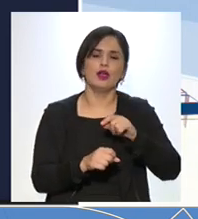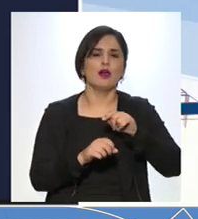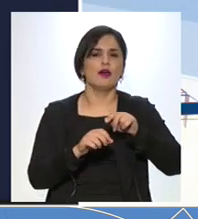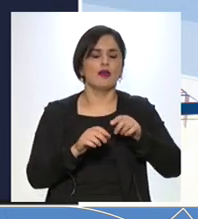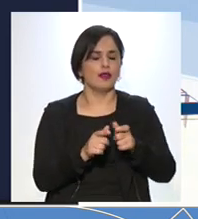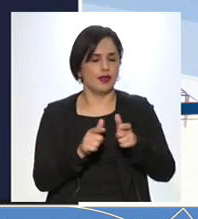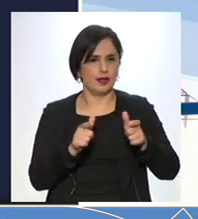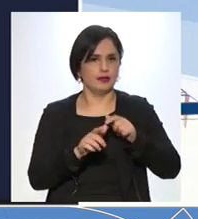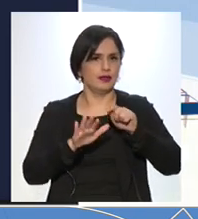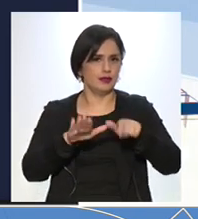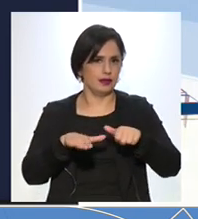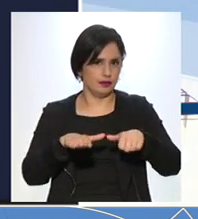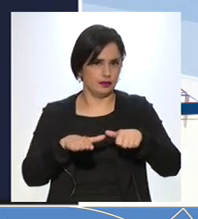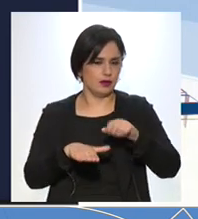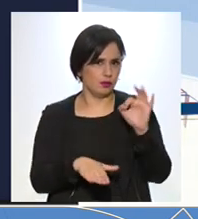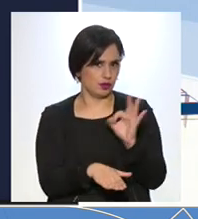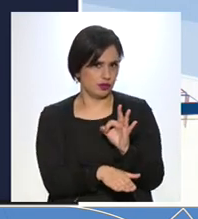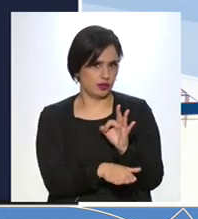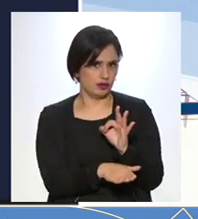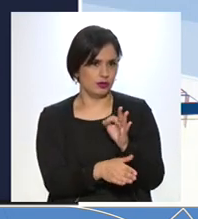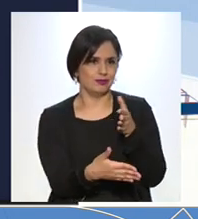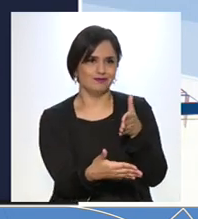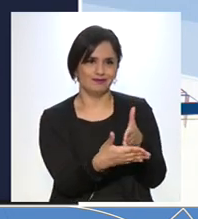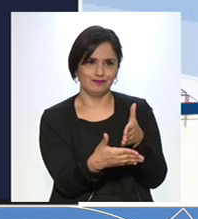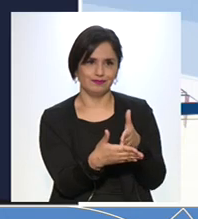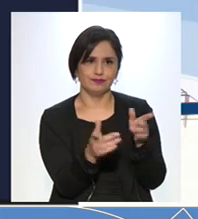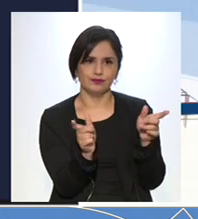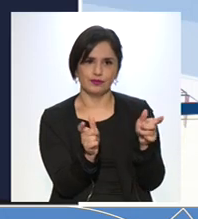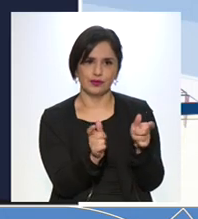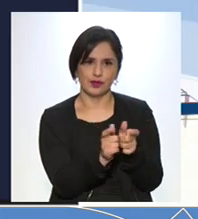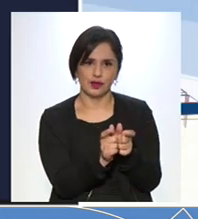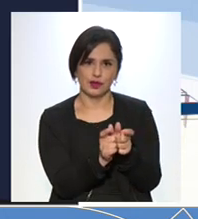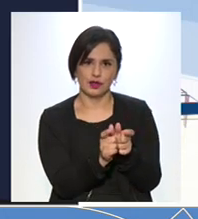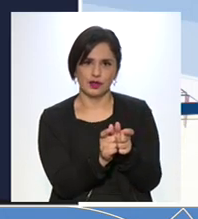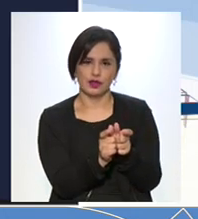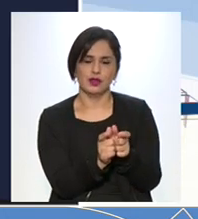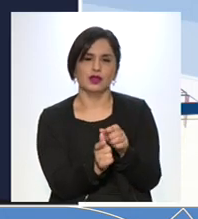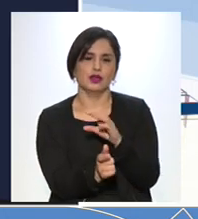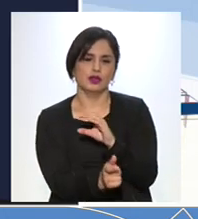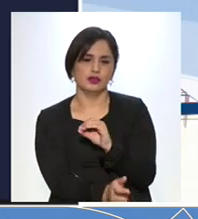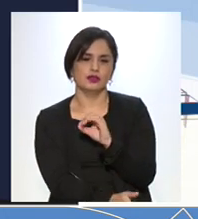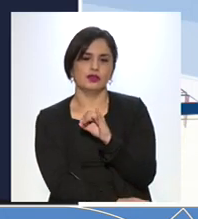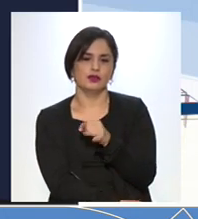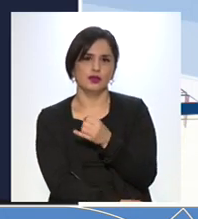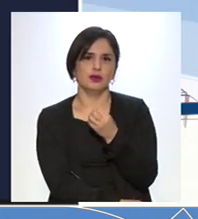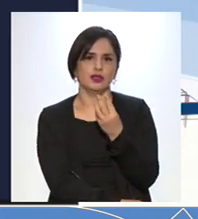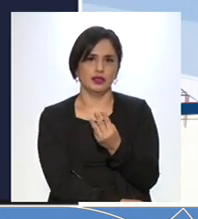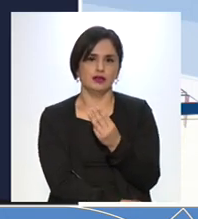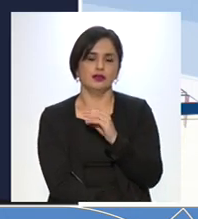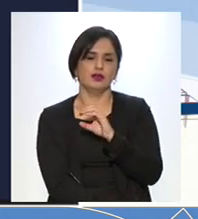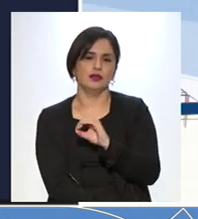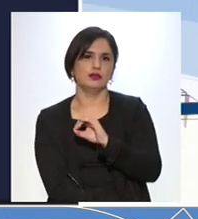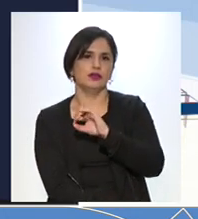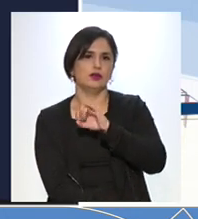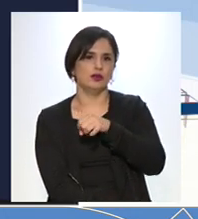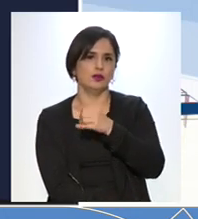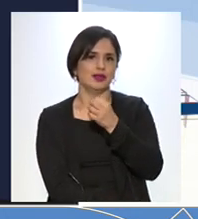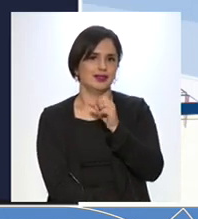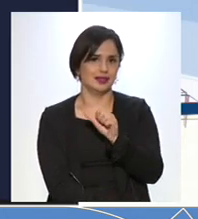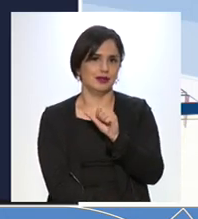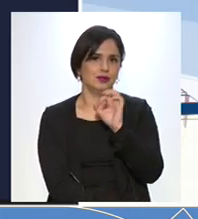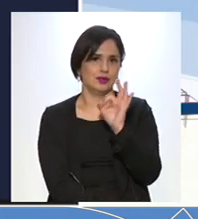serie de factores restrictivos que atenuarán su expansión a 0,3% y 0,6% en el 2022 y 2023